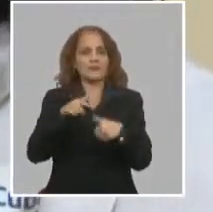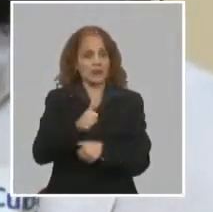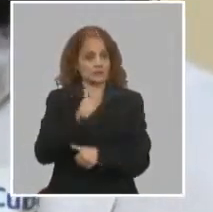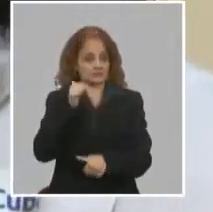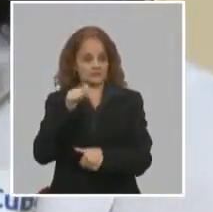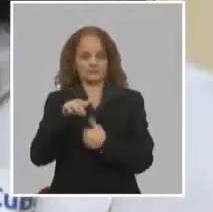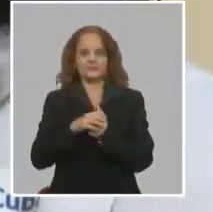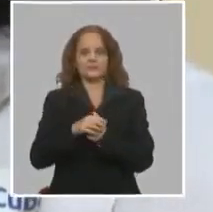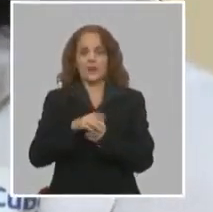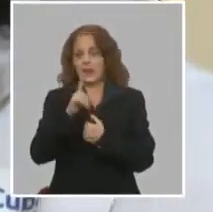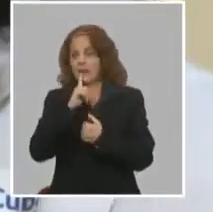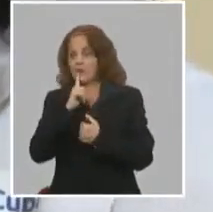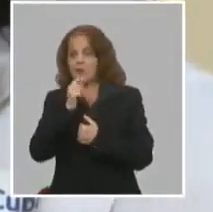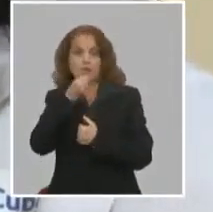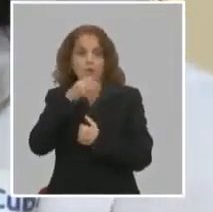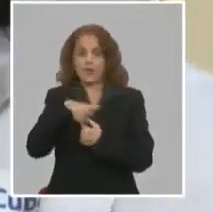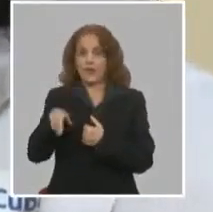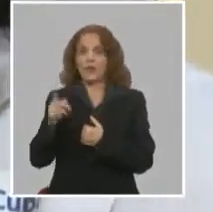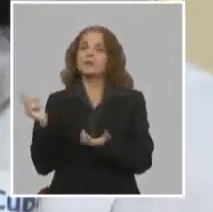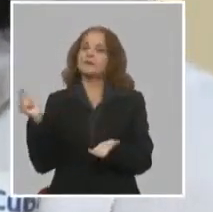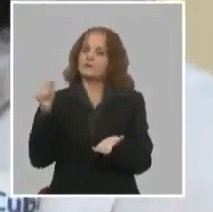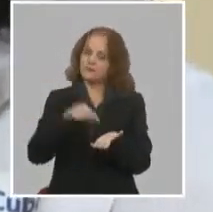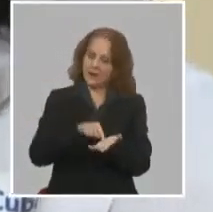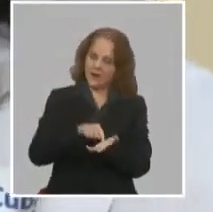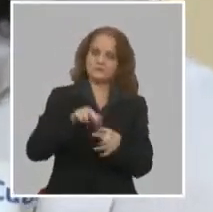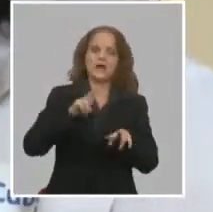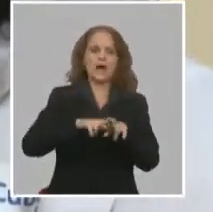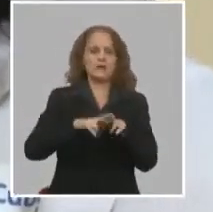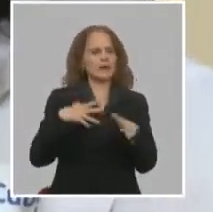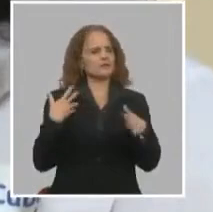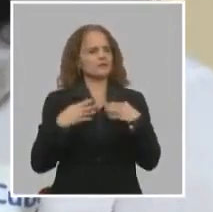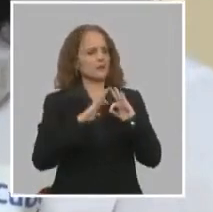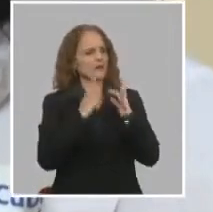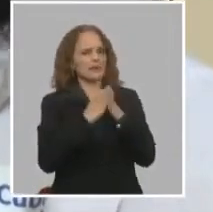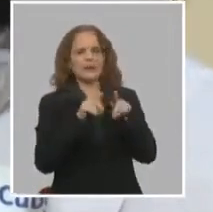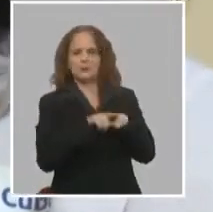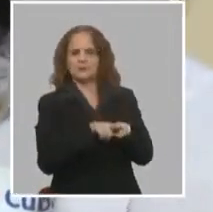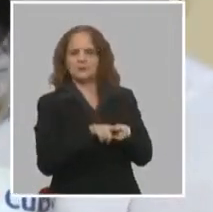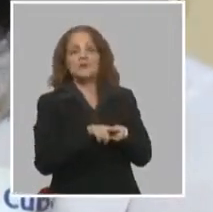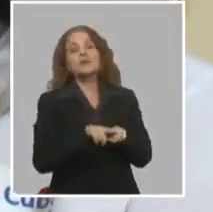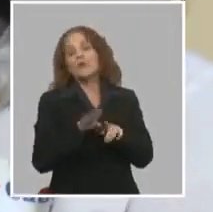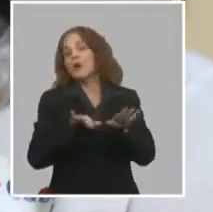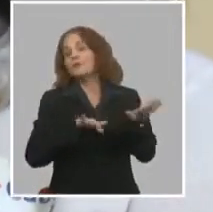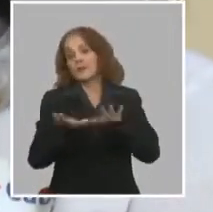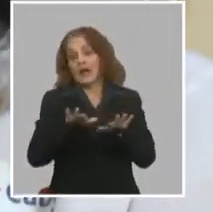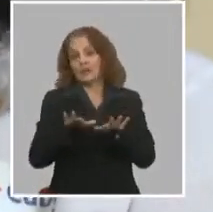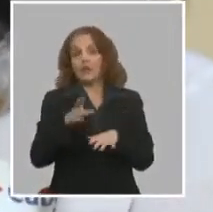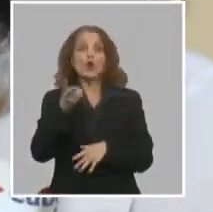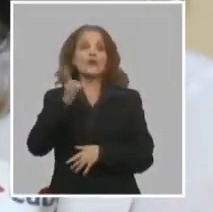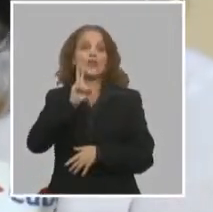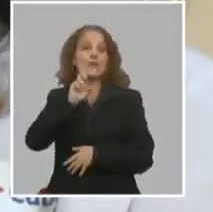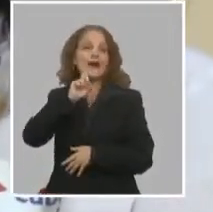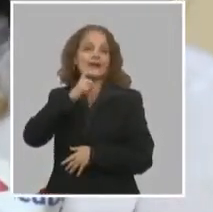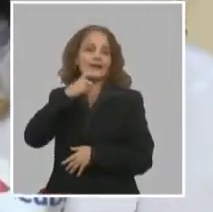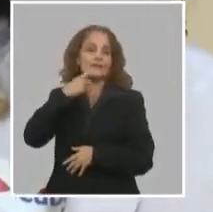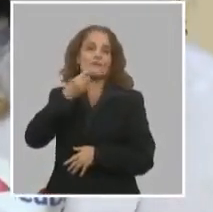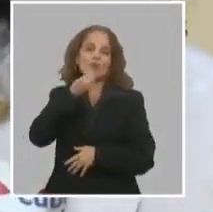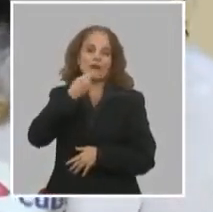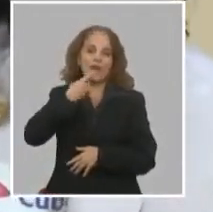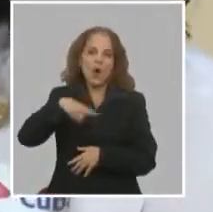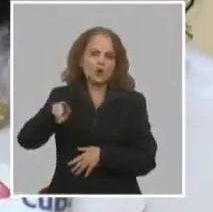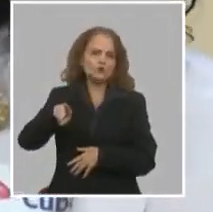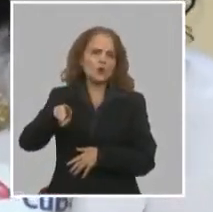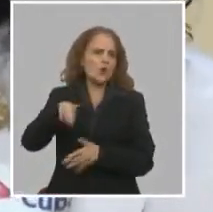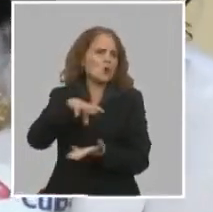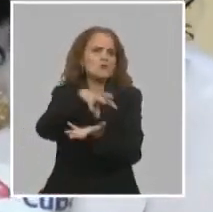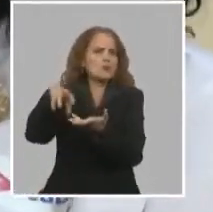no fue posible, y ahora me encuentro aquí disfrutando unos días de mi familia y también preparándome en el idioma inglés para salir a cumplir misión en